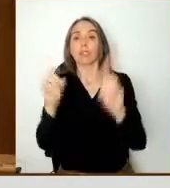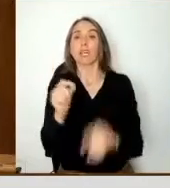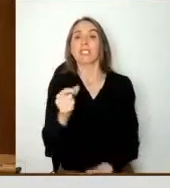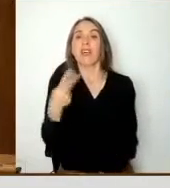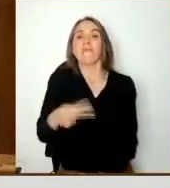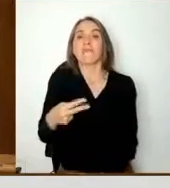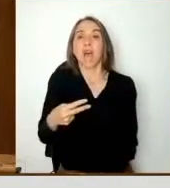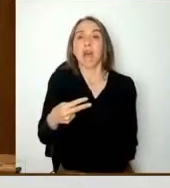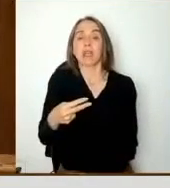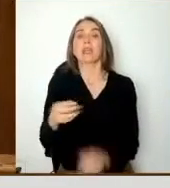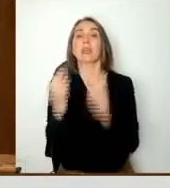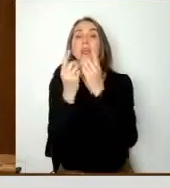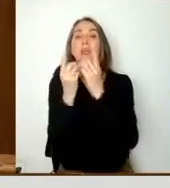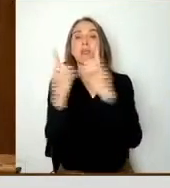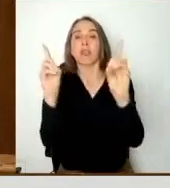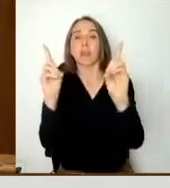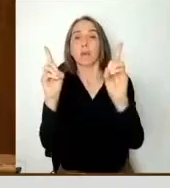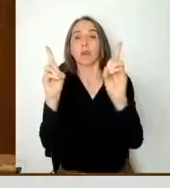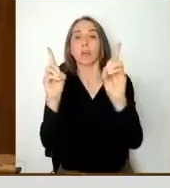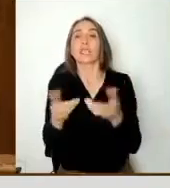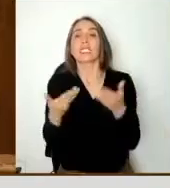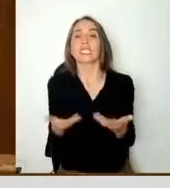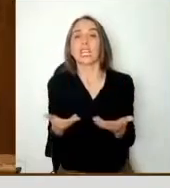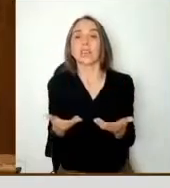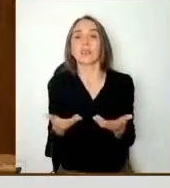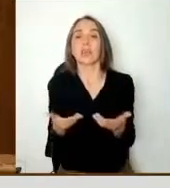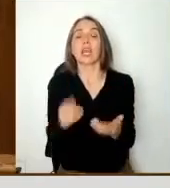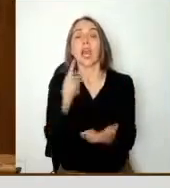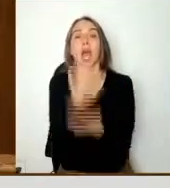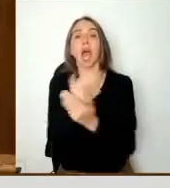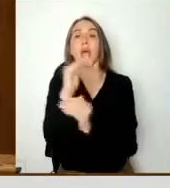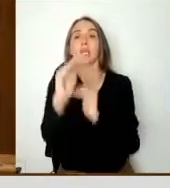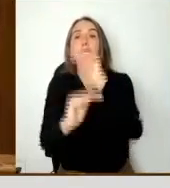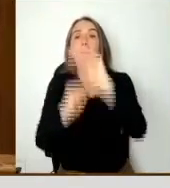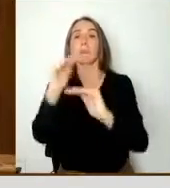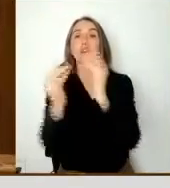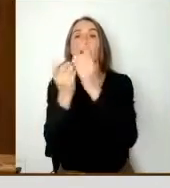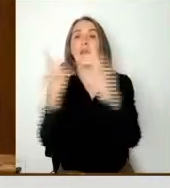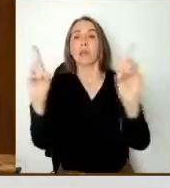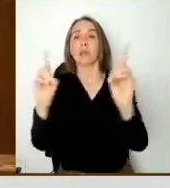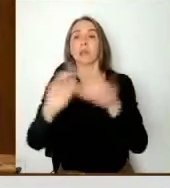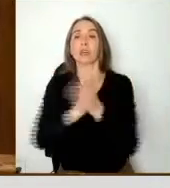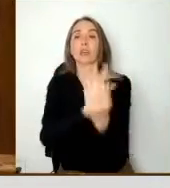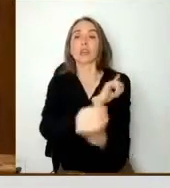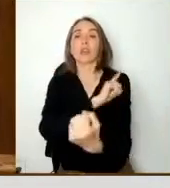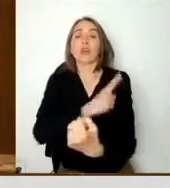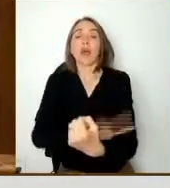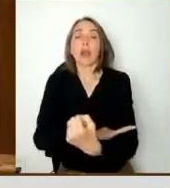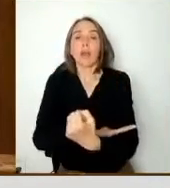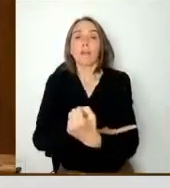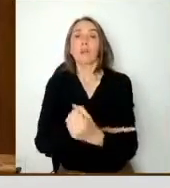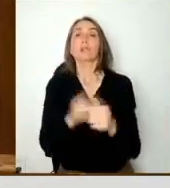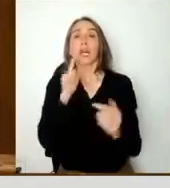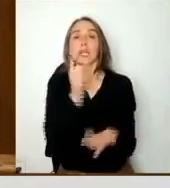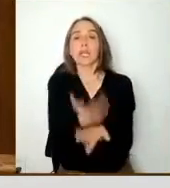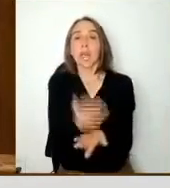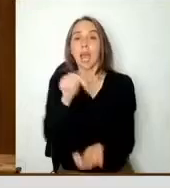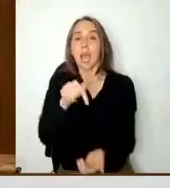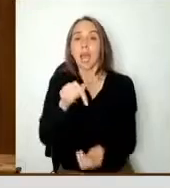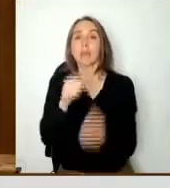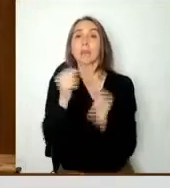que la democracia sirve y de que hay que protegerla con todas las fuerzas que hoy día tenemos para poder